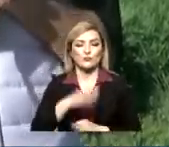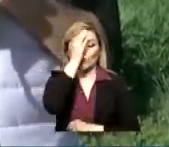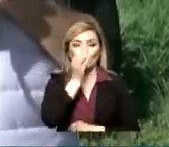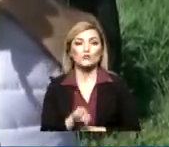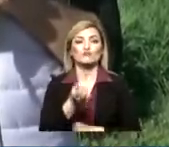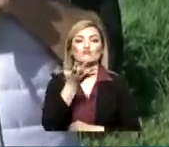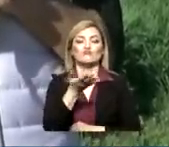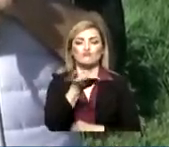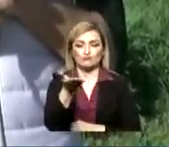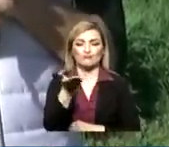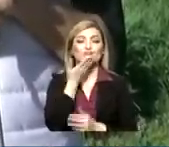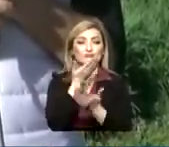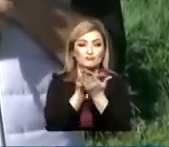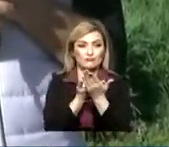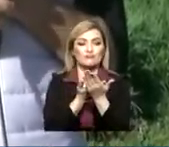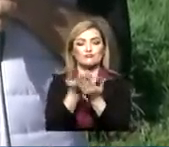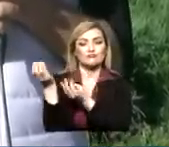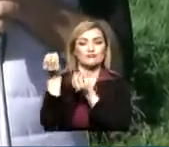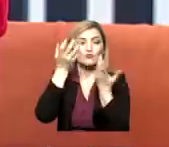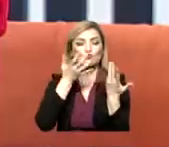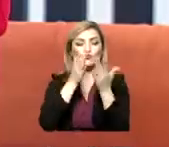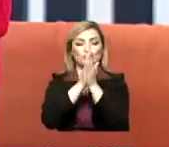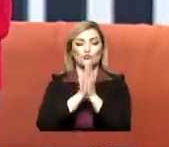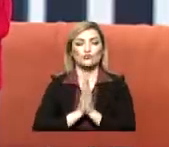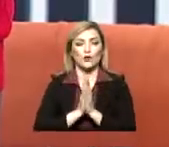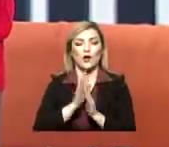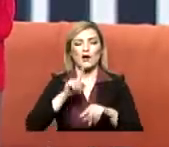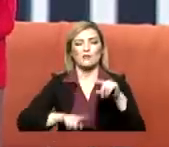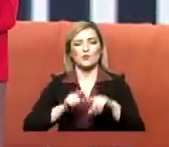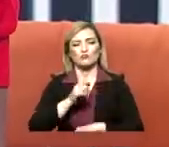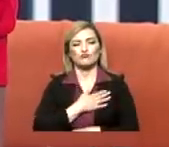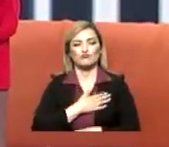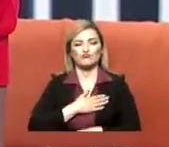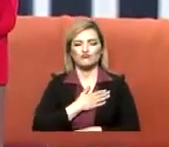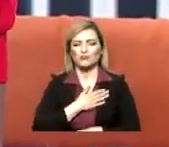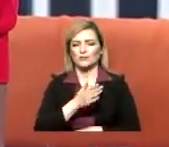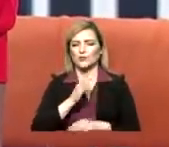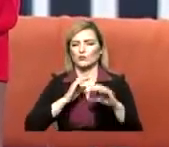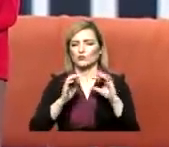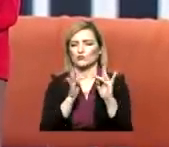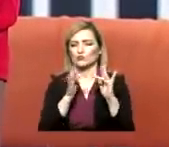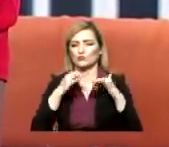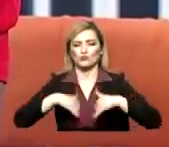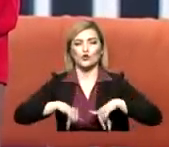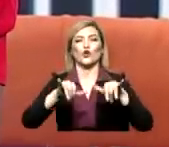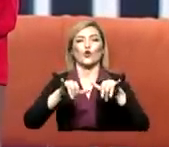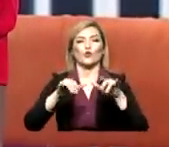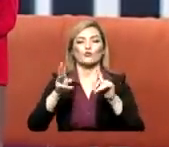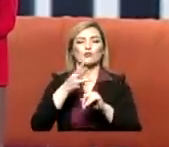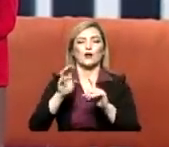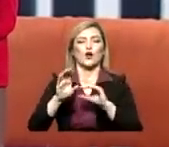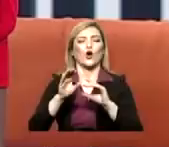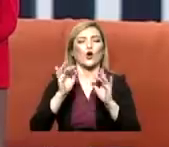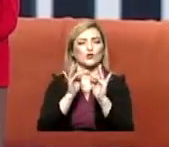día también para ti, Fer. Muchísimas gracias por la información. Les pedimos a ustedes, amigos televidentes, que no se olviden de comunicarse con nosotros a través de nuestras